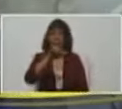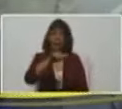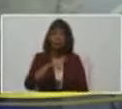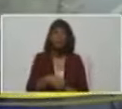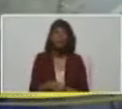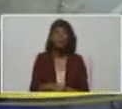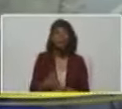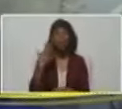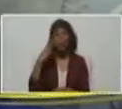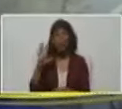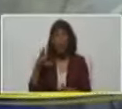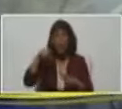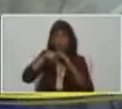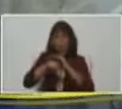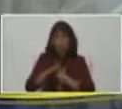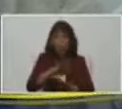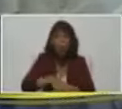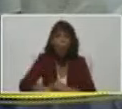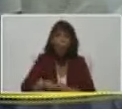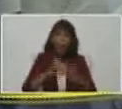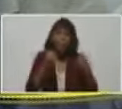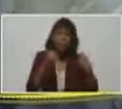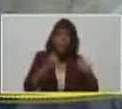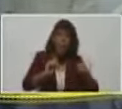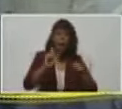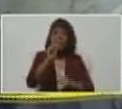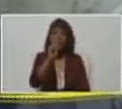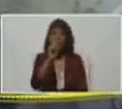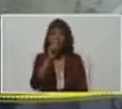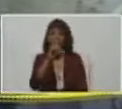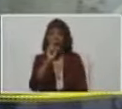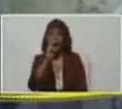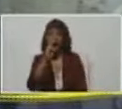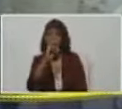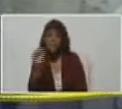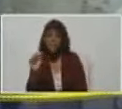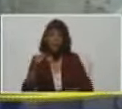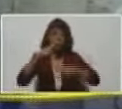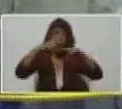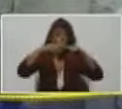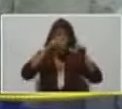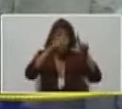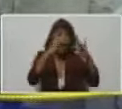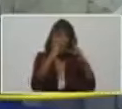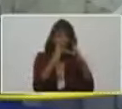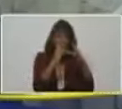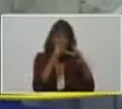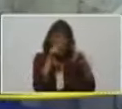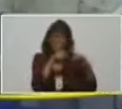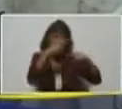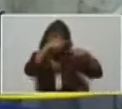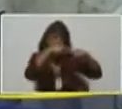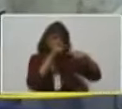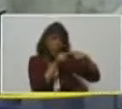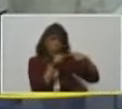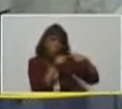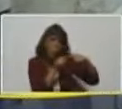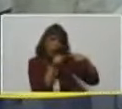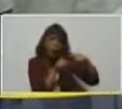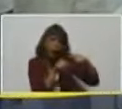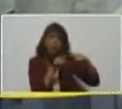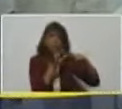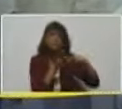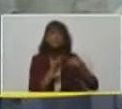encontramos dentro de lo que es la terapia. Contamos con 3 camas operativas, monitor multiparámetros, contamos también